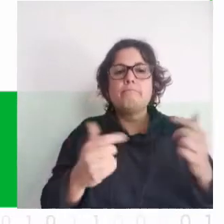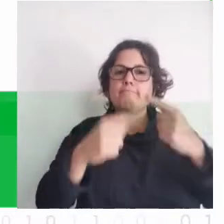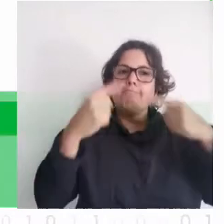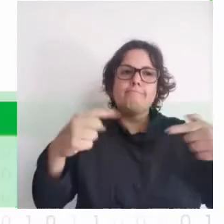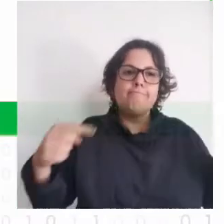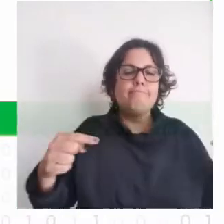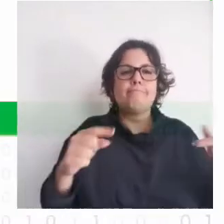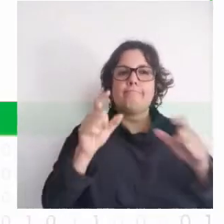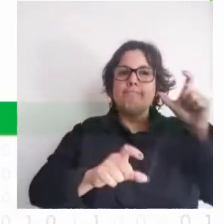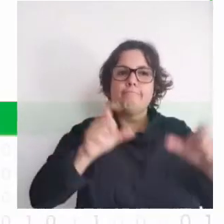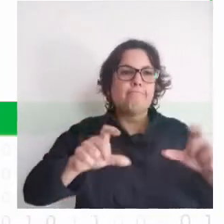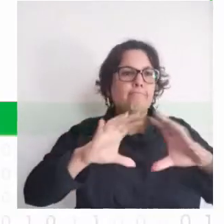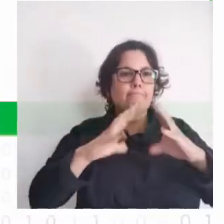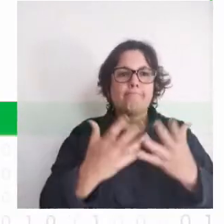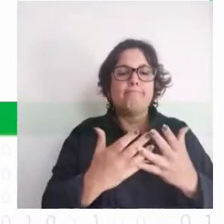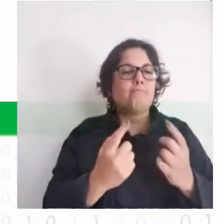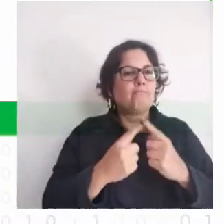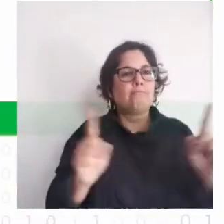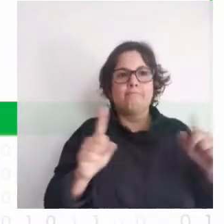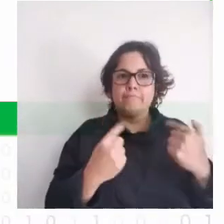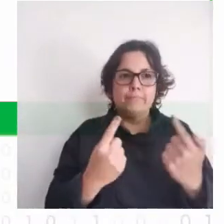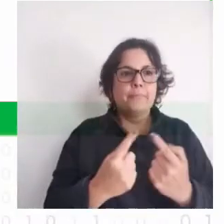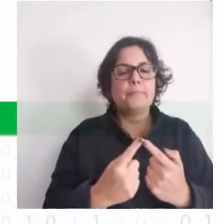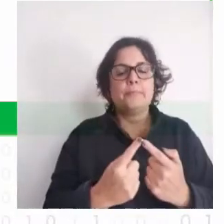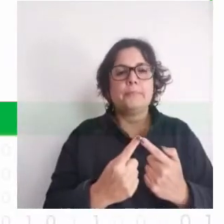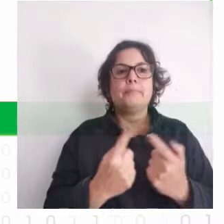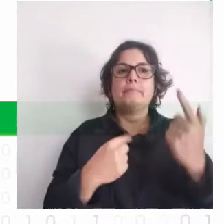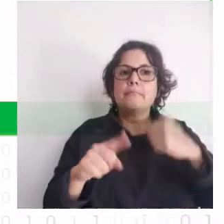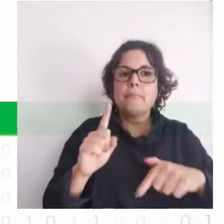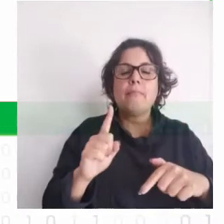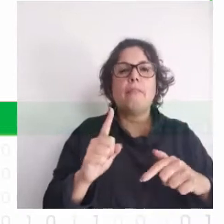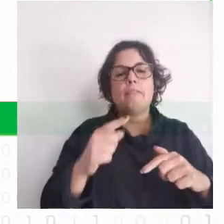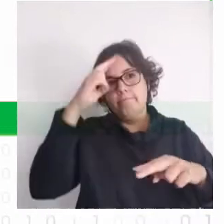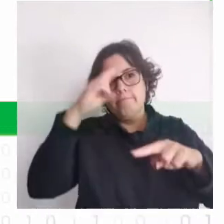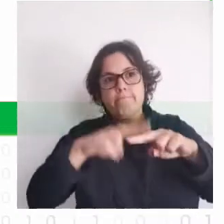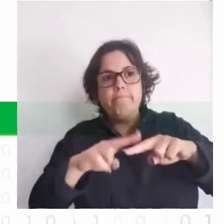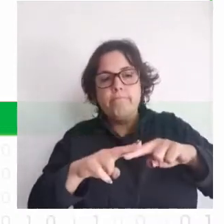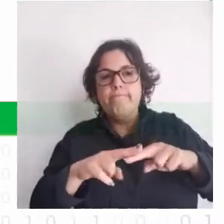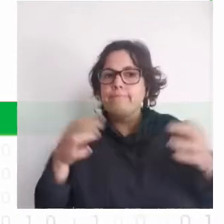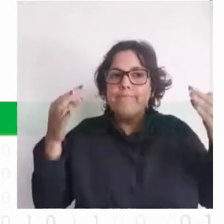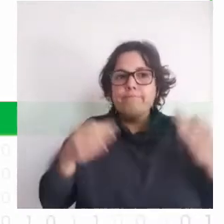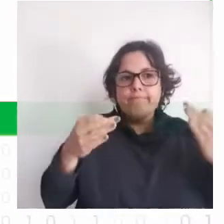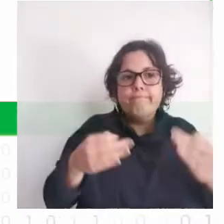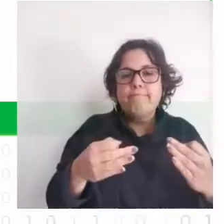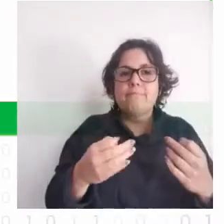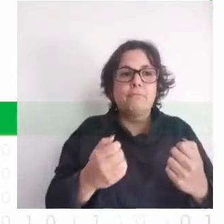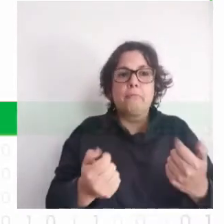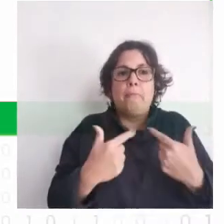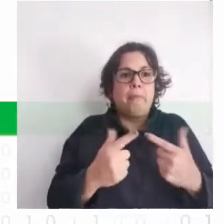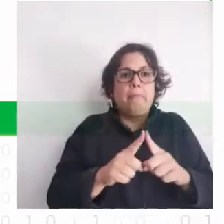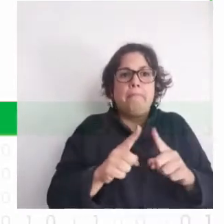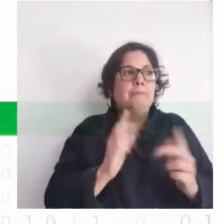nuestras poblaciones. Somos todos diferentes, ¿verdad? Pero cuando nos enfermamos, seguramente recibiremos el mismo